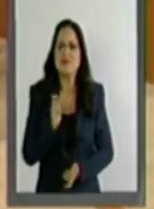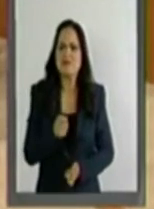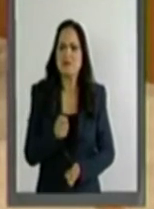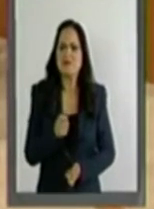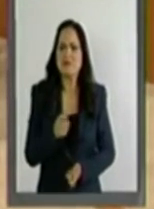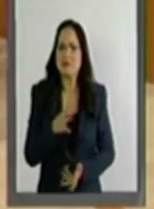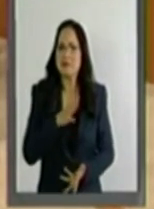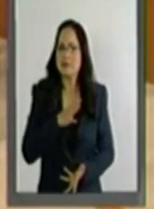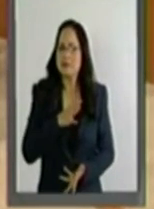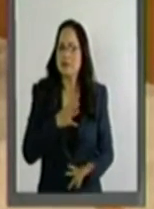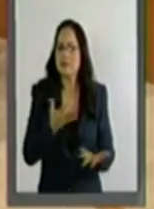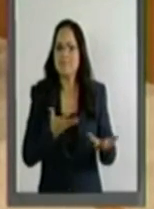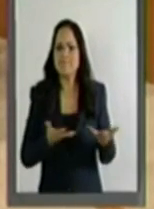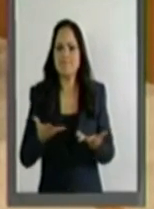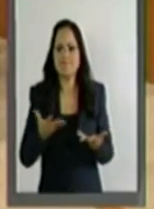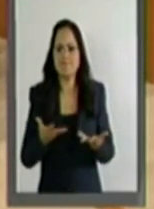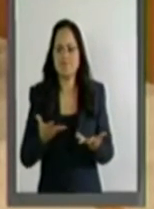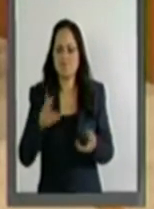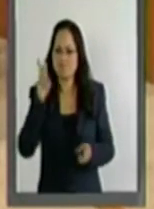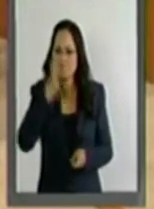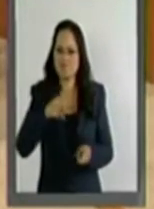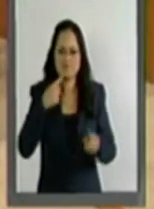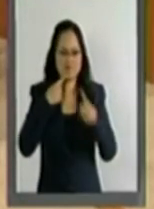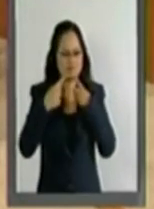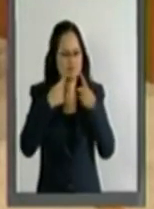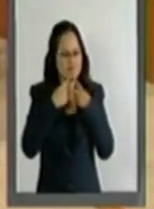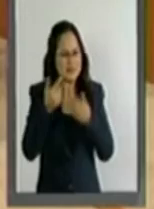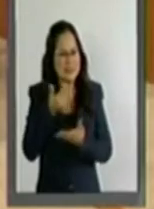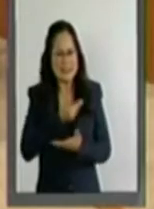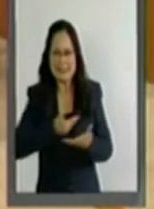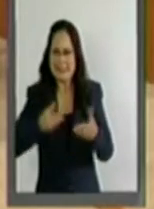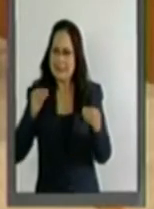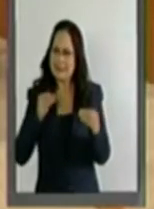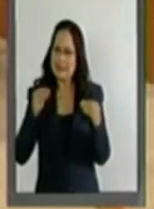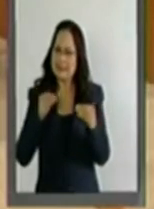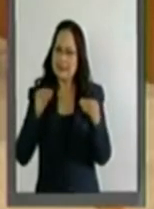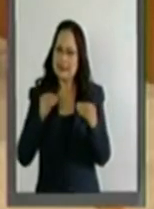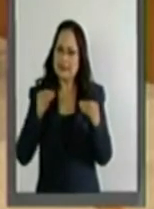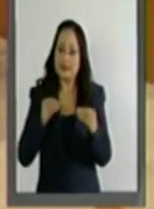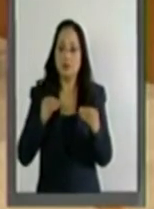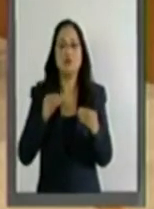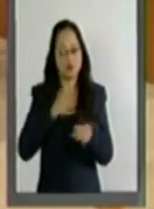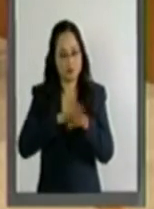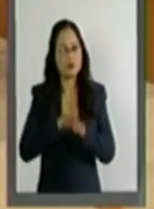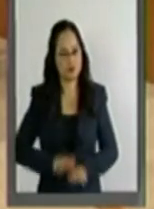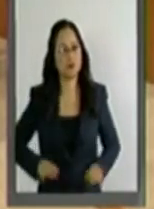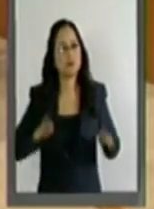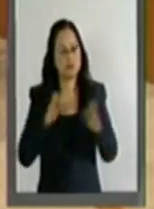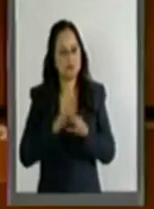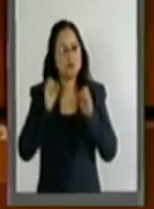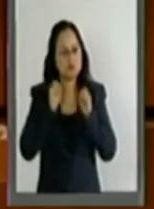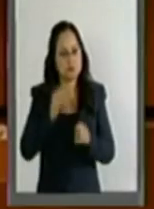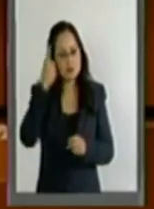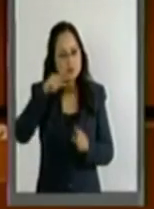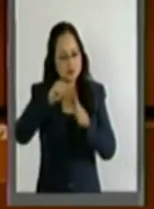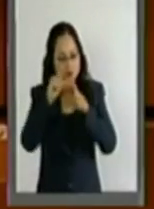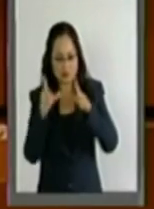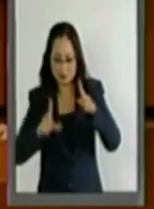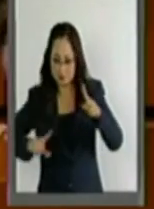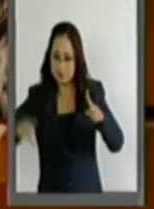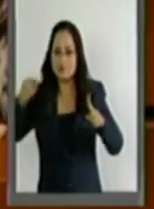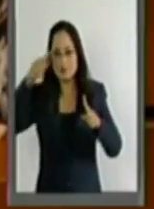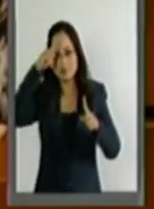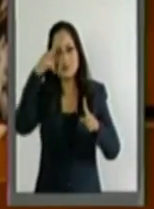una discusión, en un debate de lo más importante para la República, por